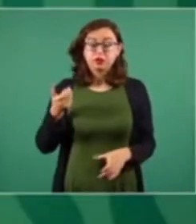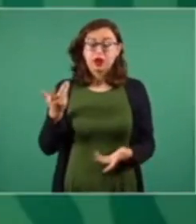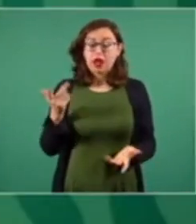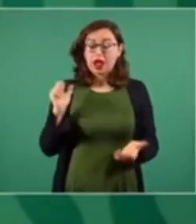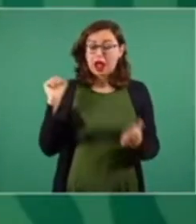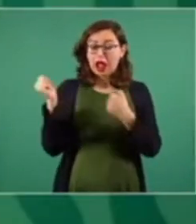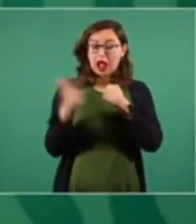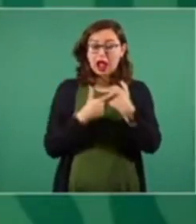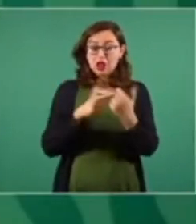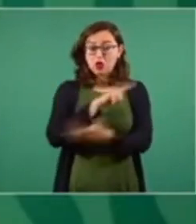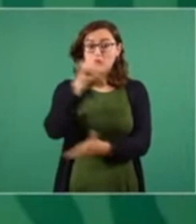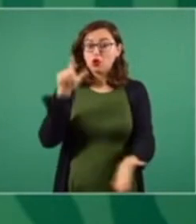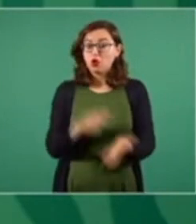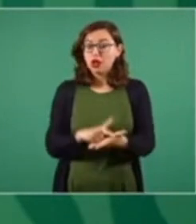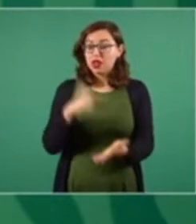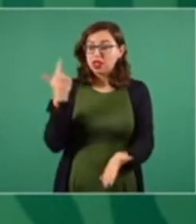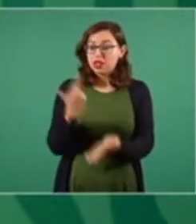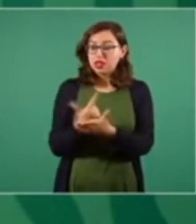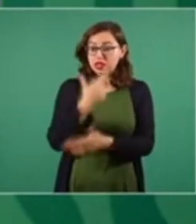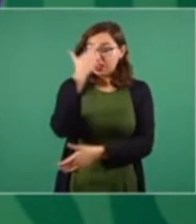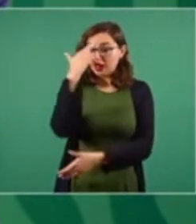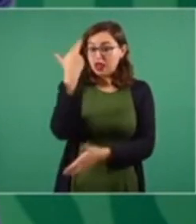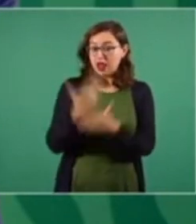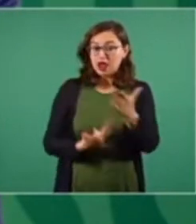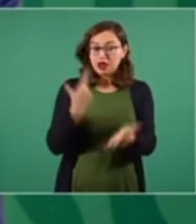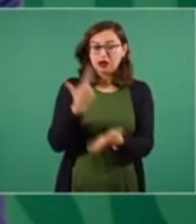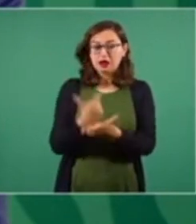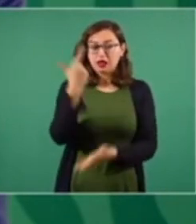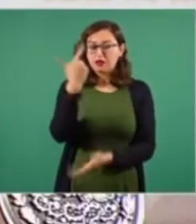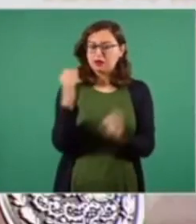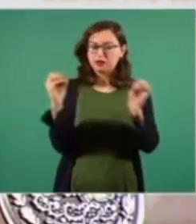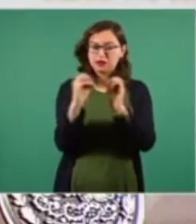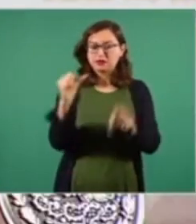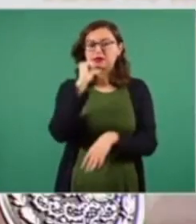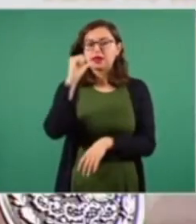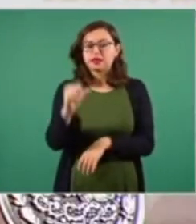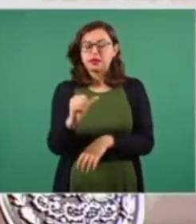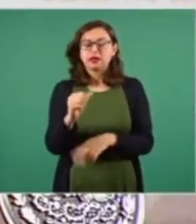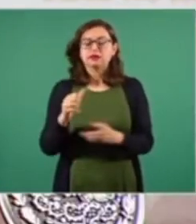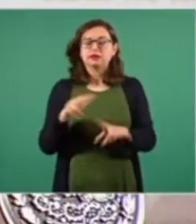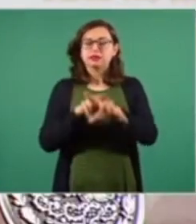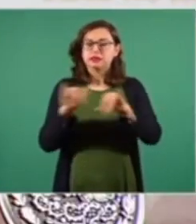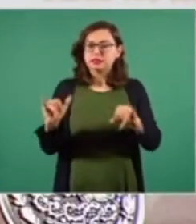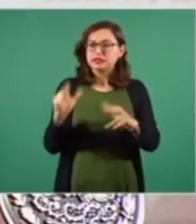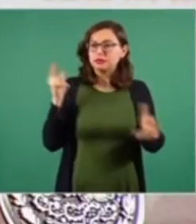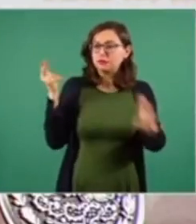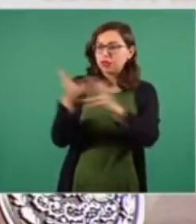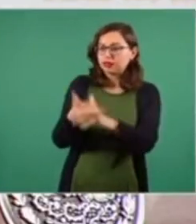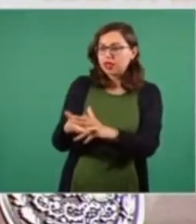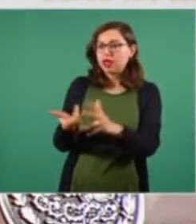por delitos graves, delitos sobre todo que tengan que ver con sangre,